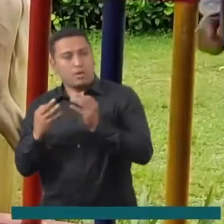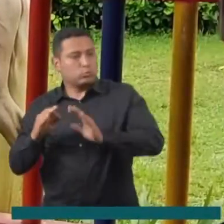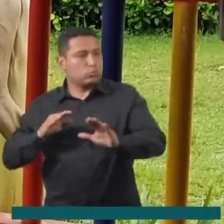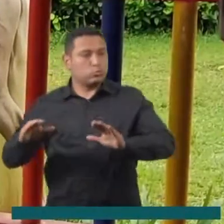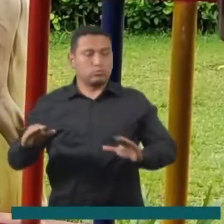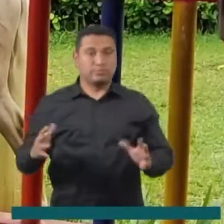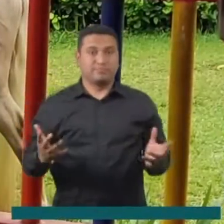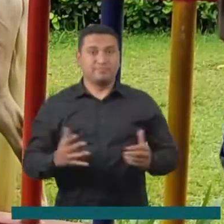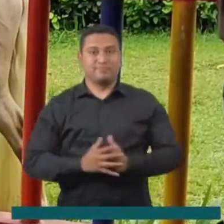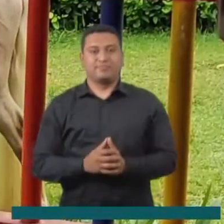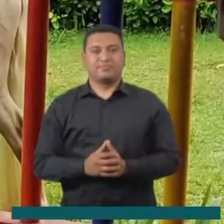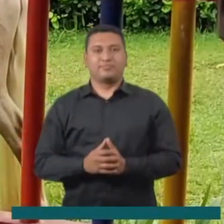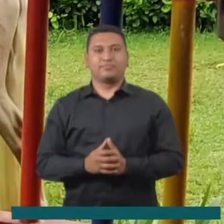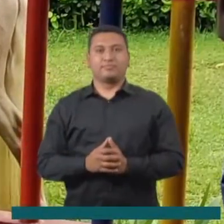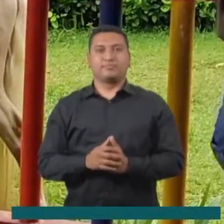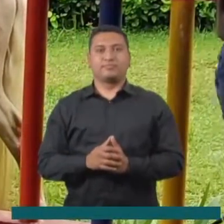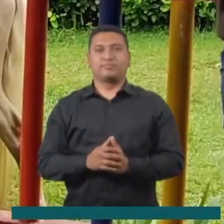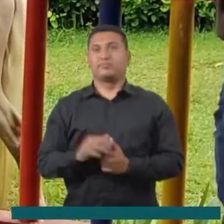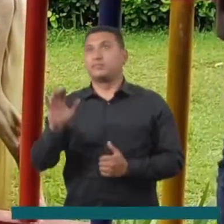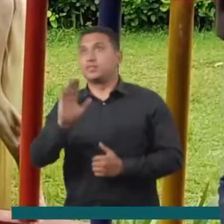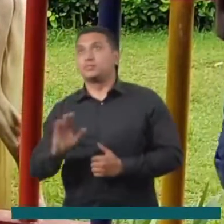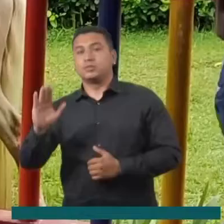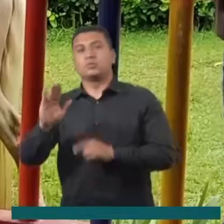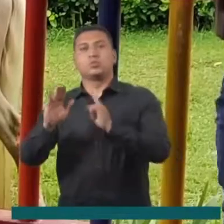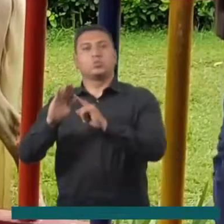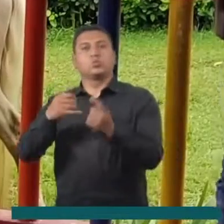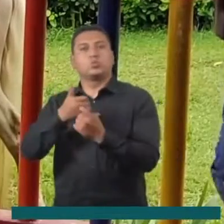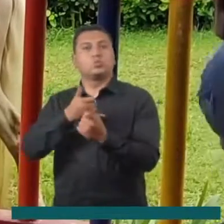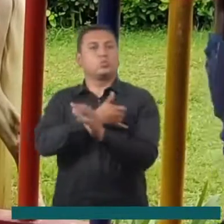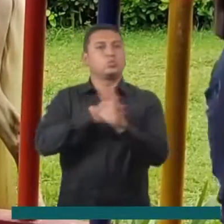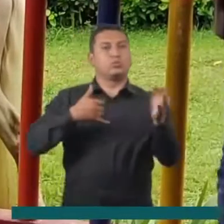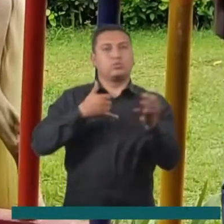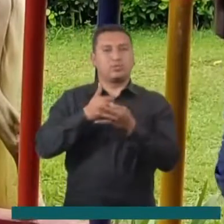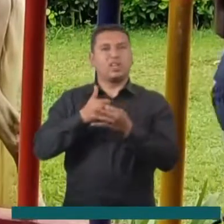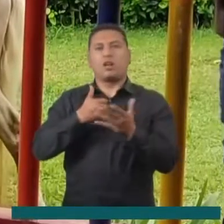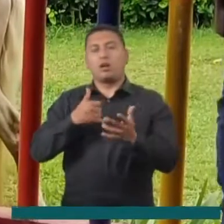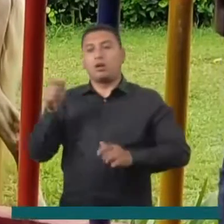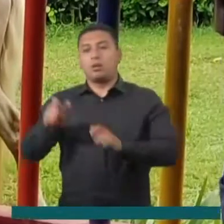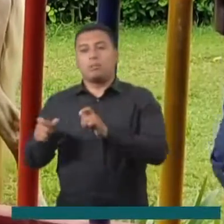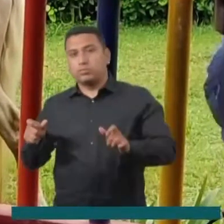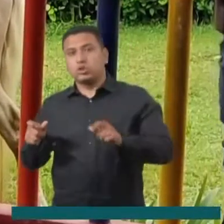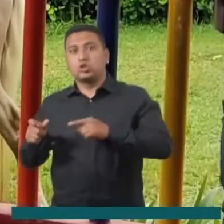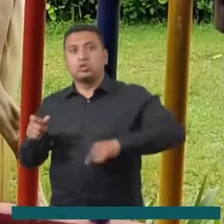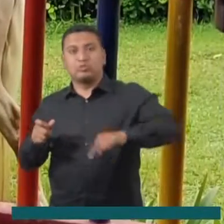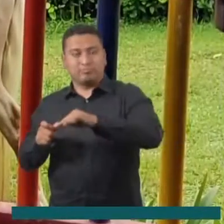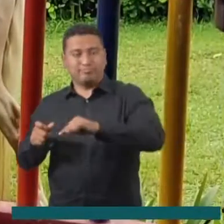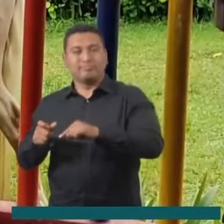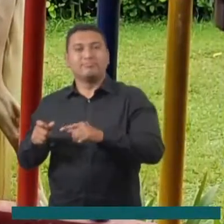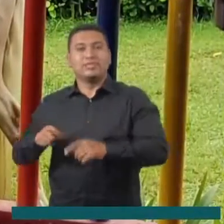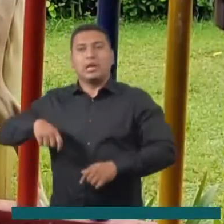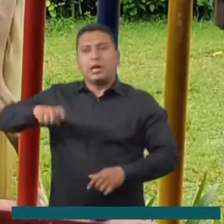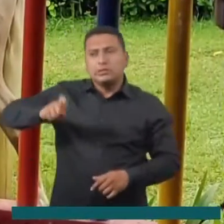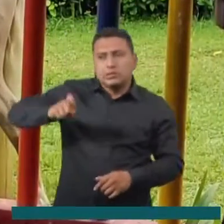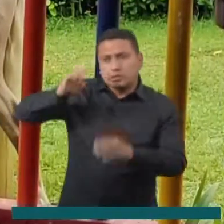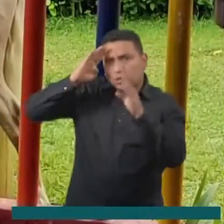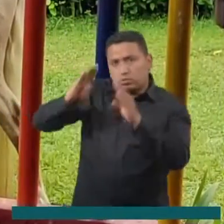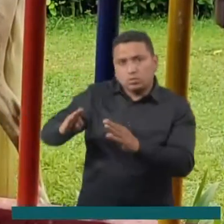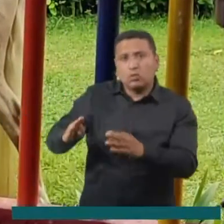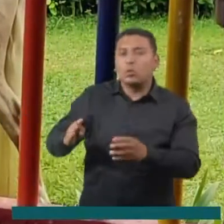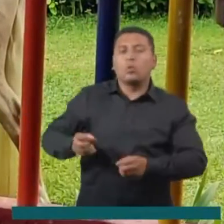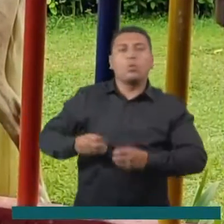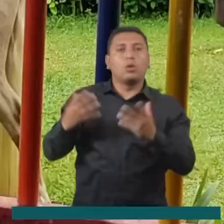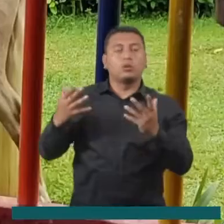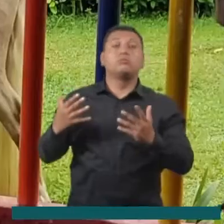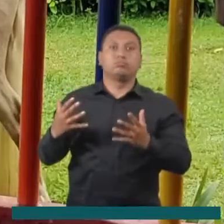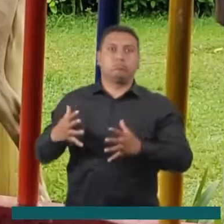En departamentos como el Guaviare, el número de población o pacientes que tienen necesidades especiales es alto. Sin embargo, el acceso a